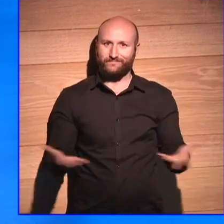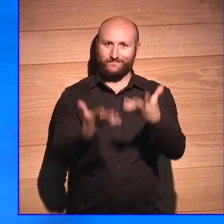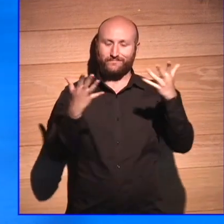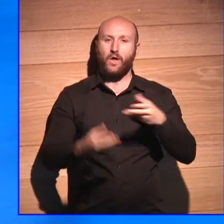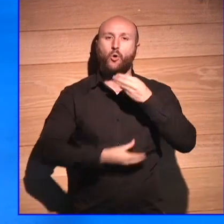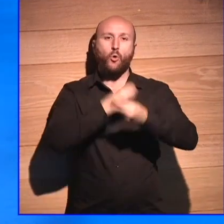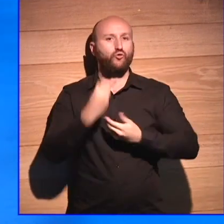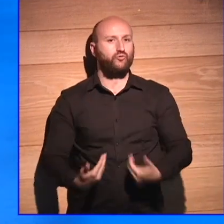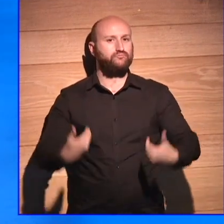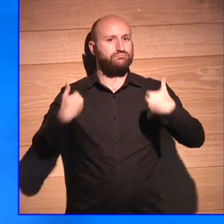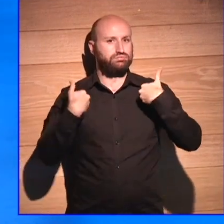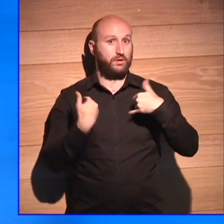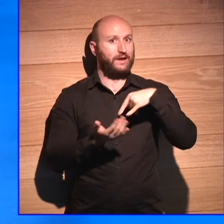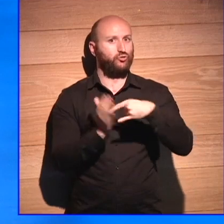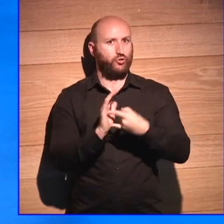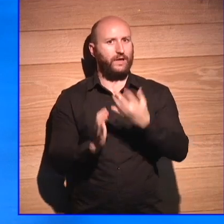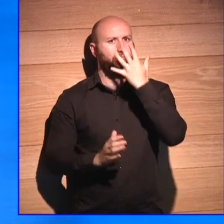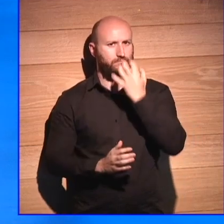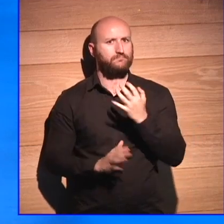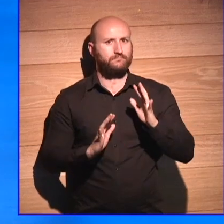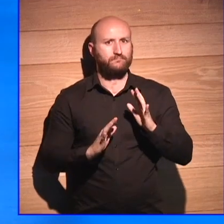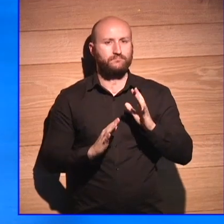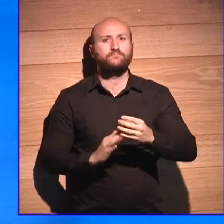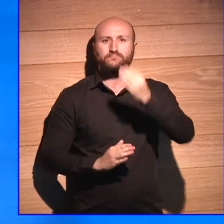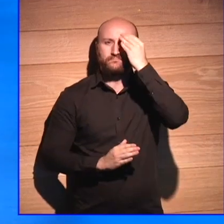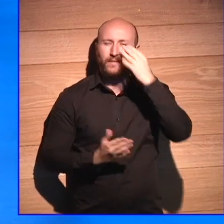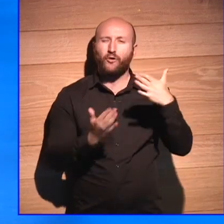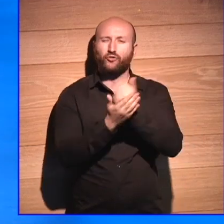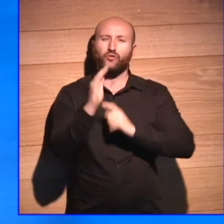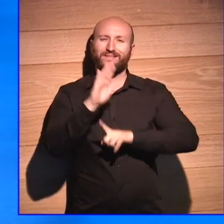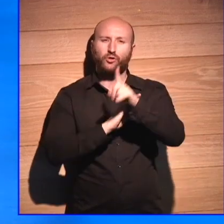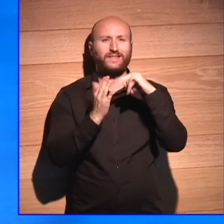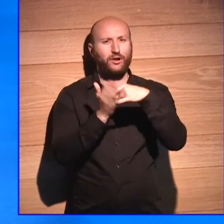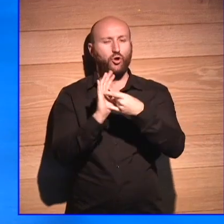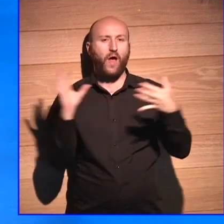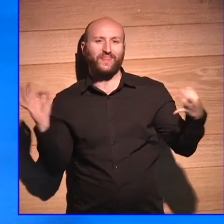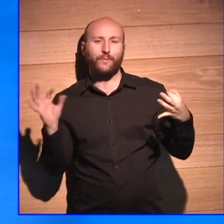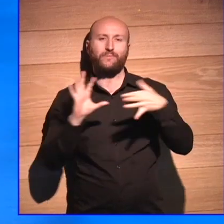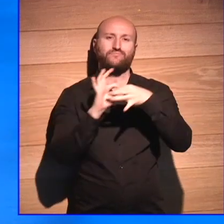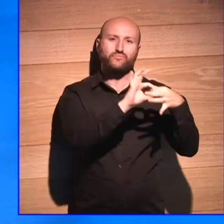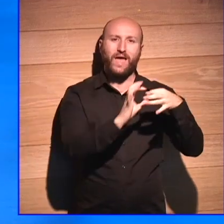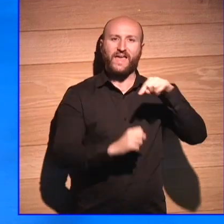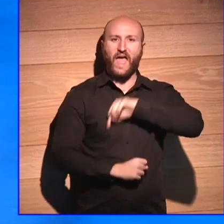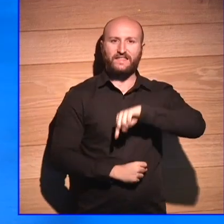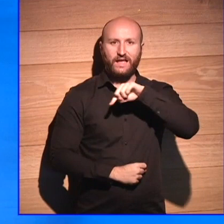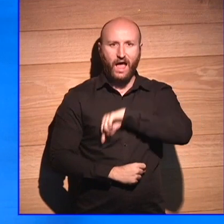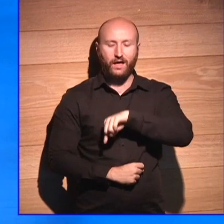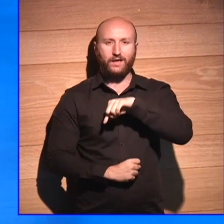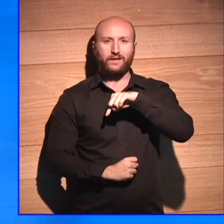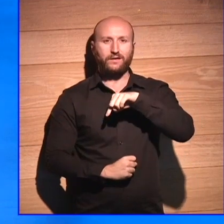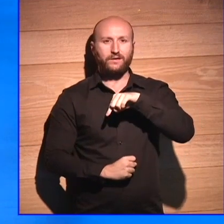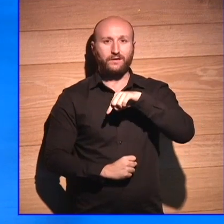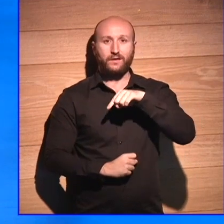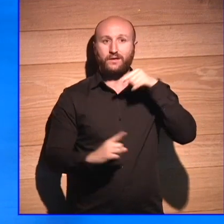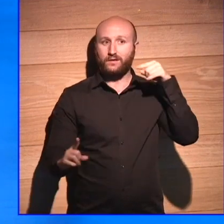responsable de la tecnología y creemos que todos los desarrollos tecnológicos tienen que ir acompañados de una ética para